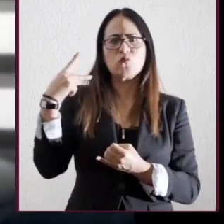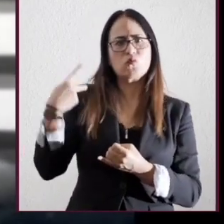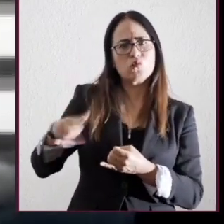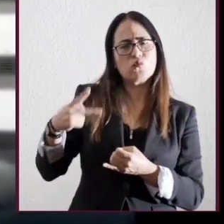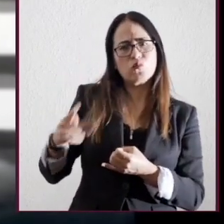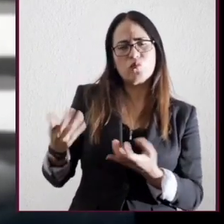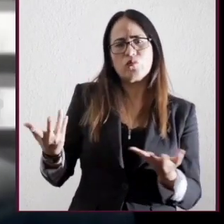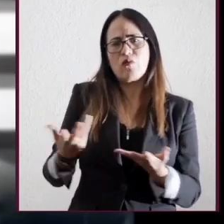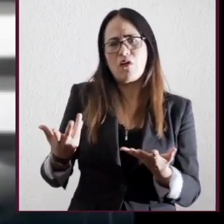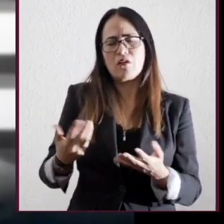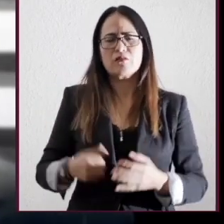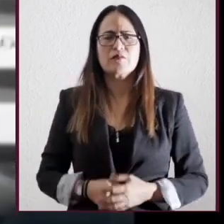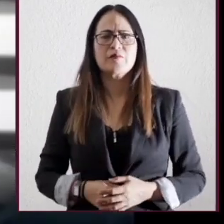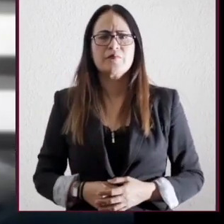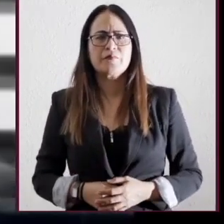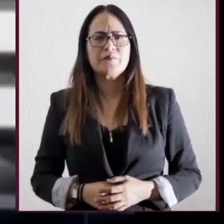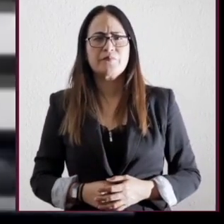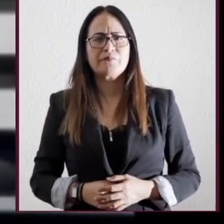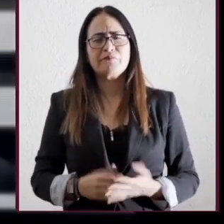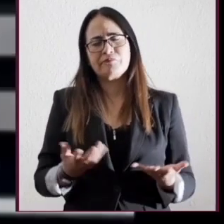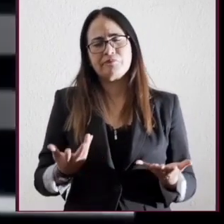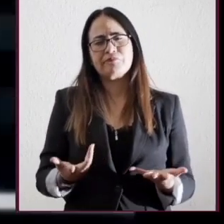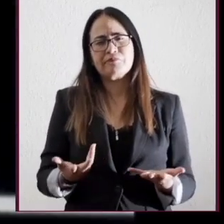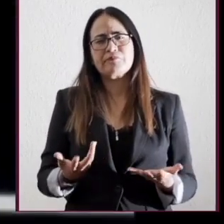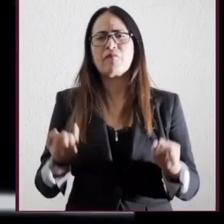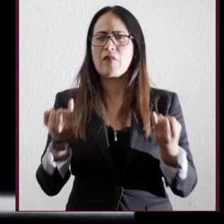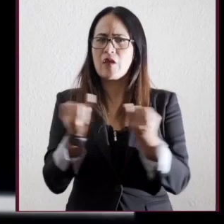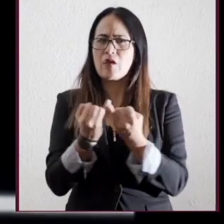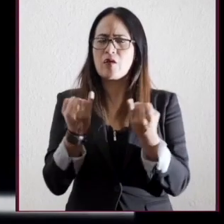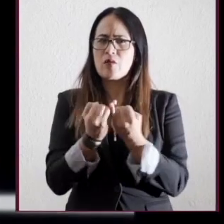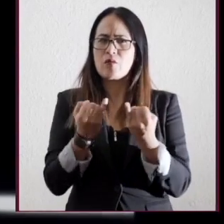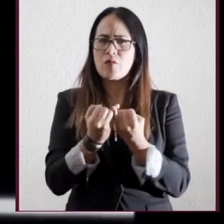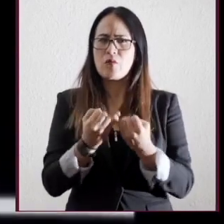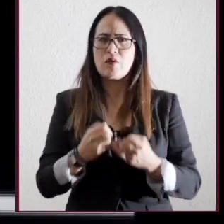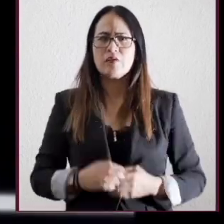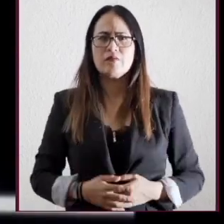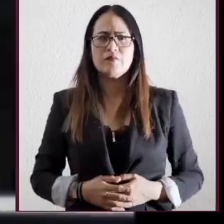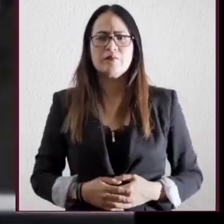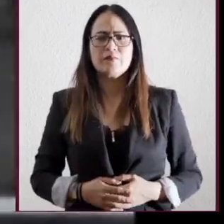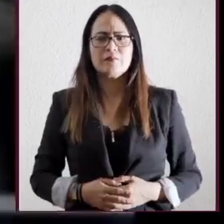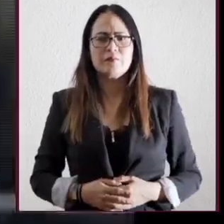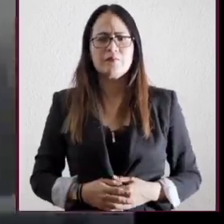desarrollando en ese momento, cuáles eran, digamos, los diferentes